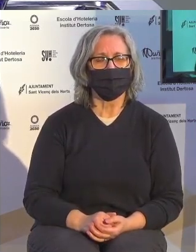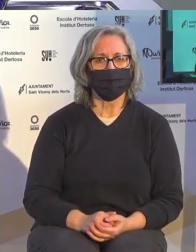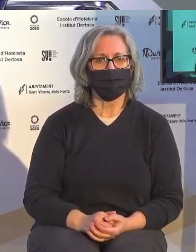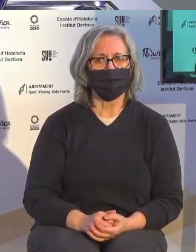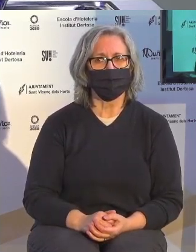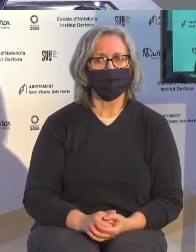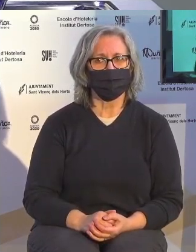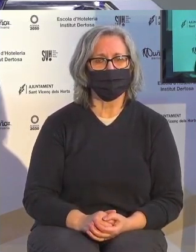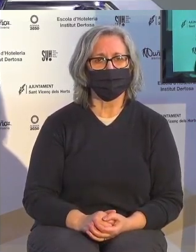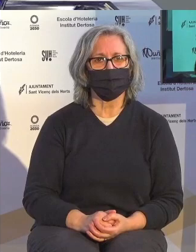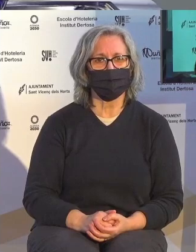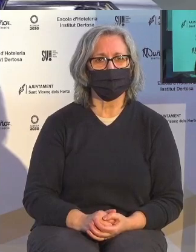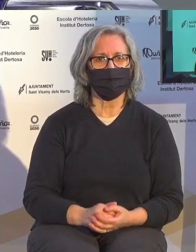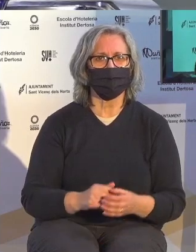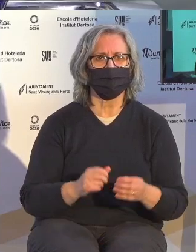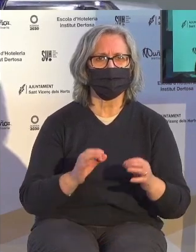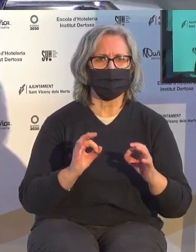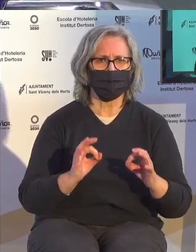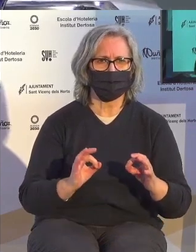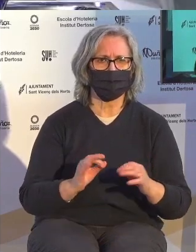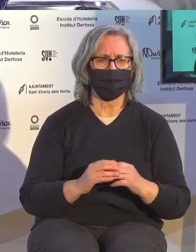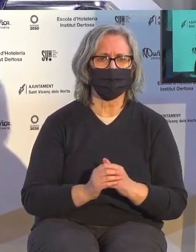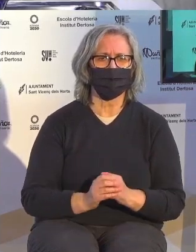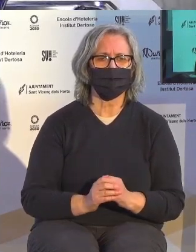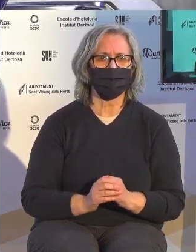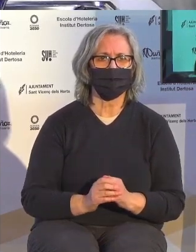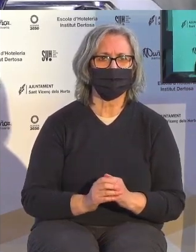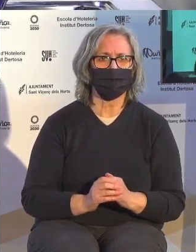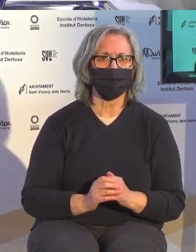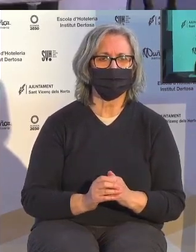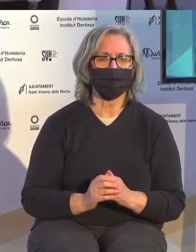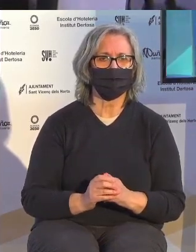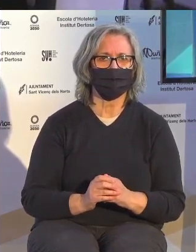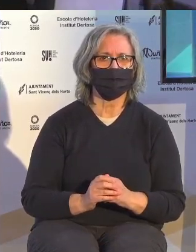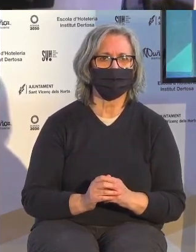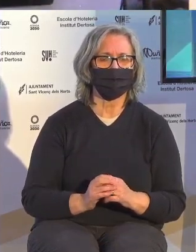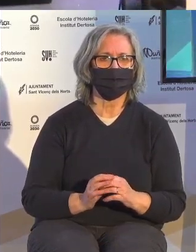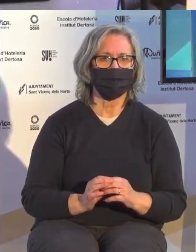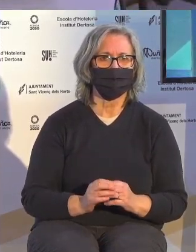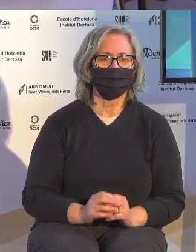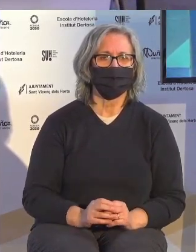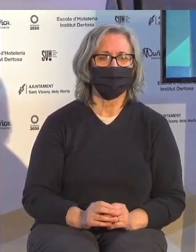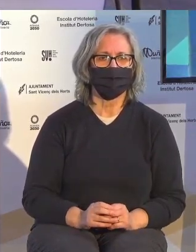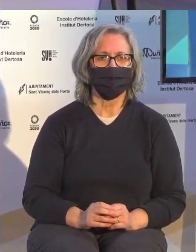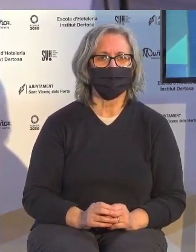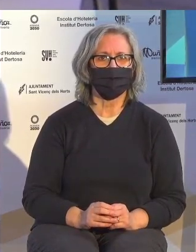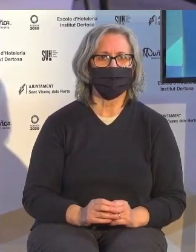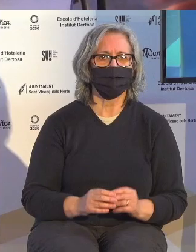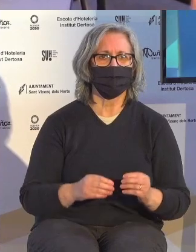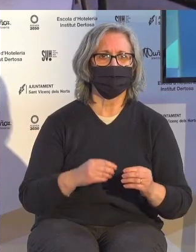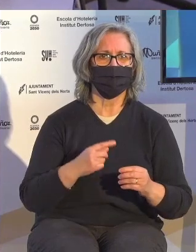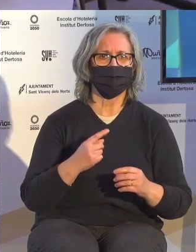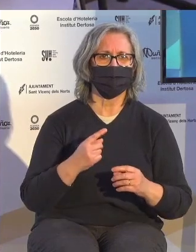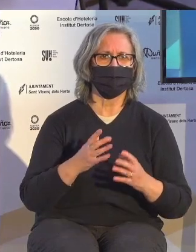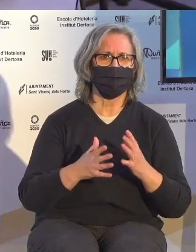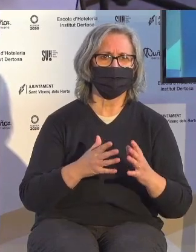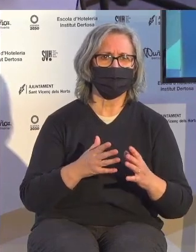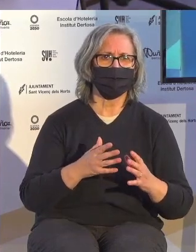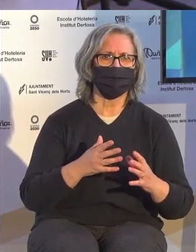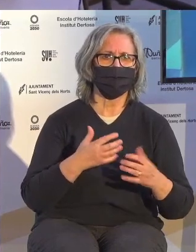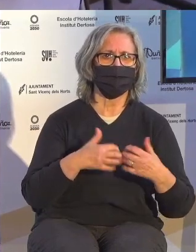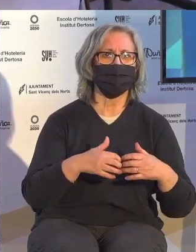ok si la cámara puede por favor mirar el merengue esto es muy importante porque tenemos los mismos productos